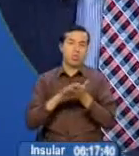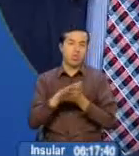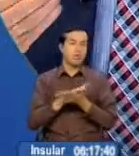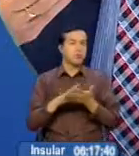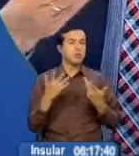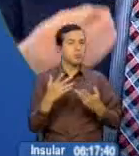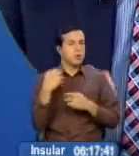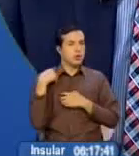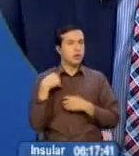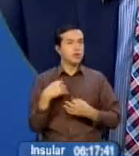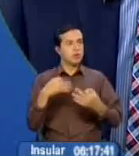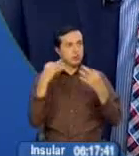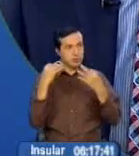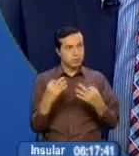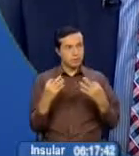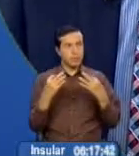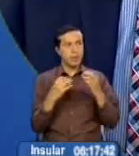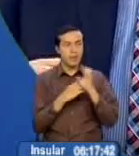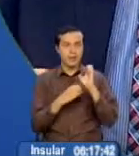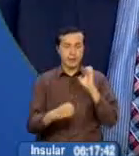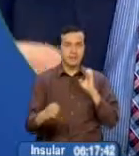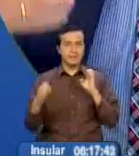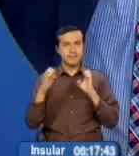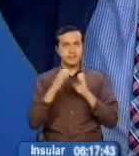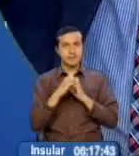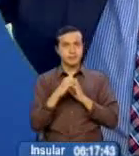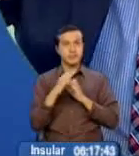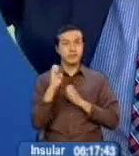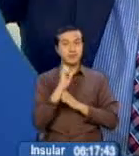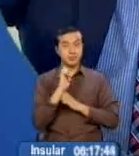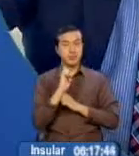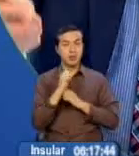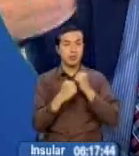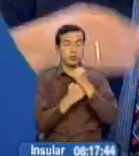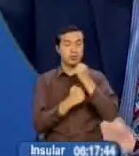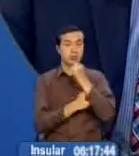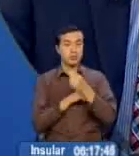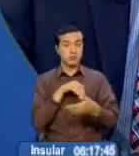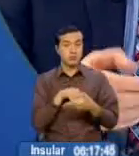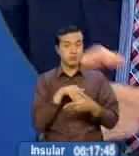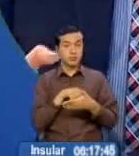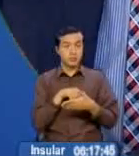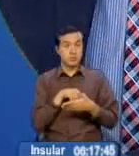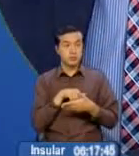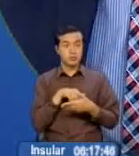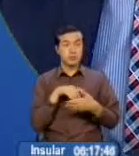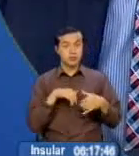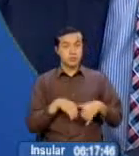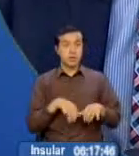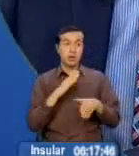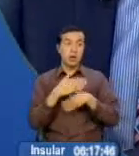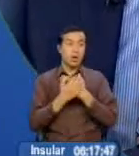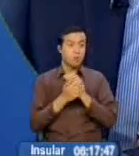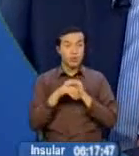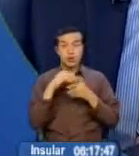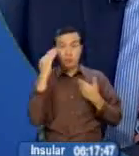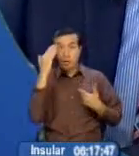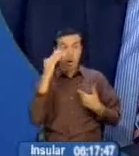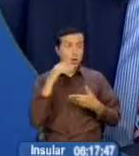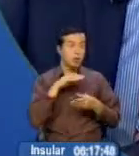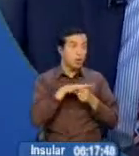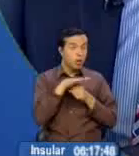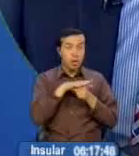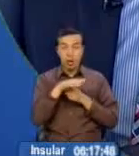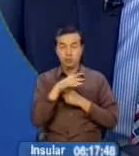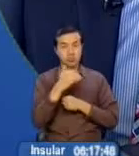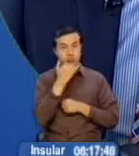¿Cómo garantizar entonces esa estructura que llega a fortalecer la institucionalidad y no termine politizando la universidad con